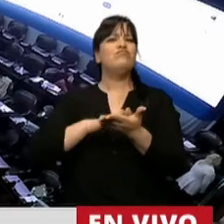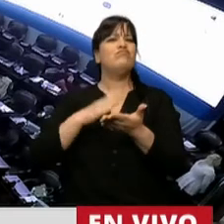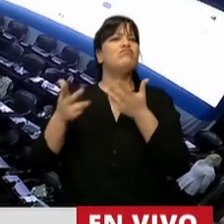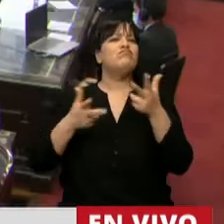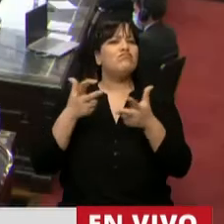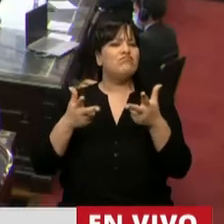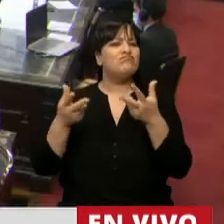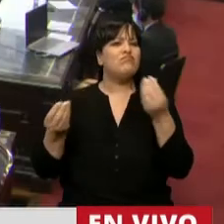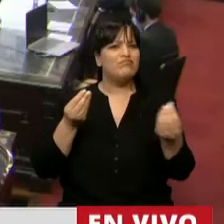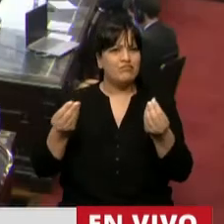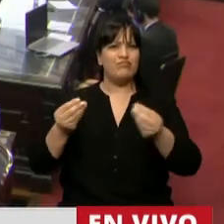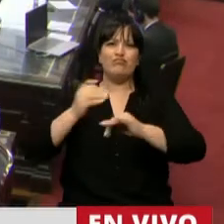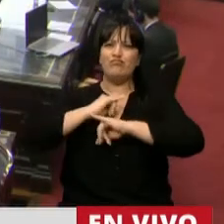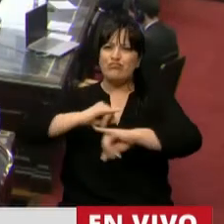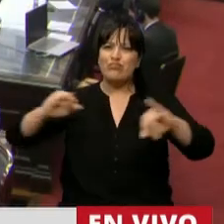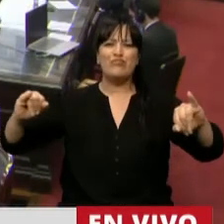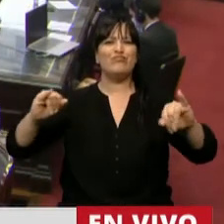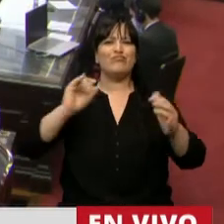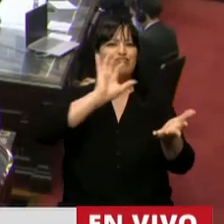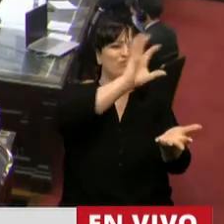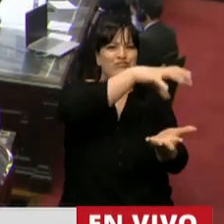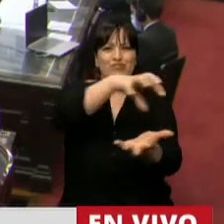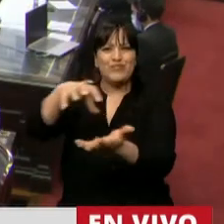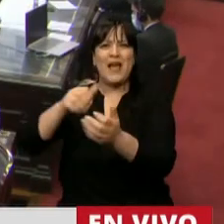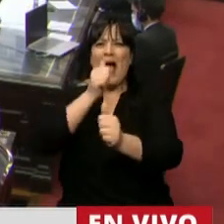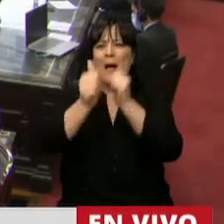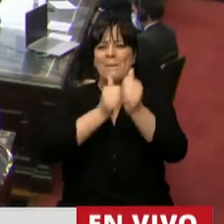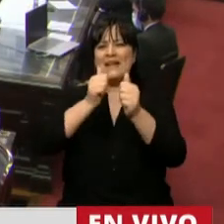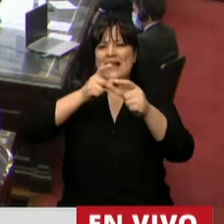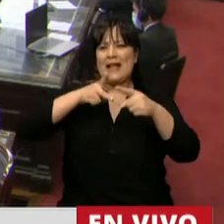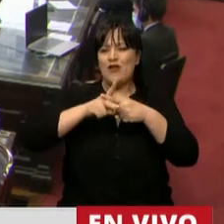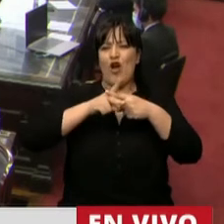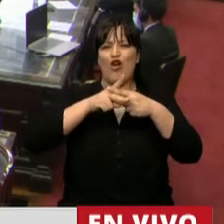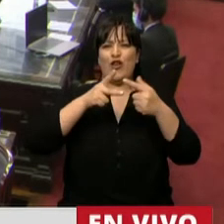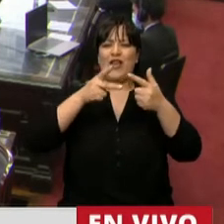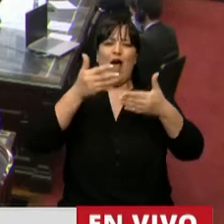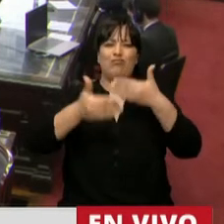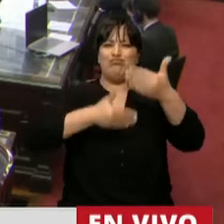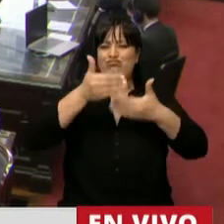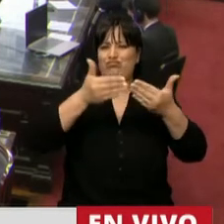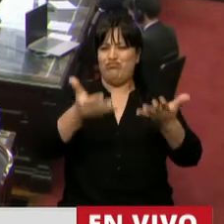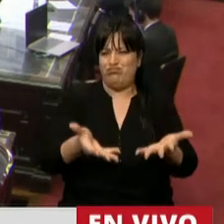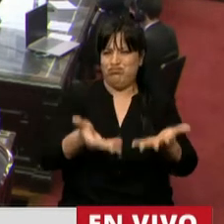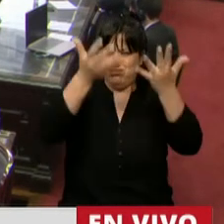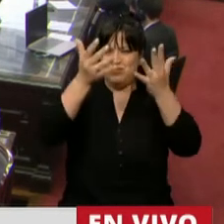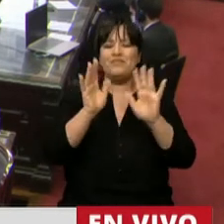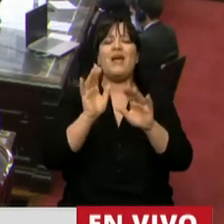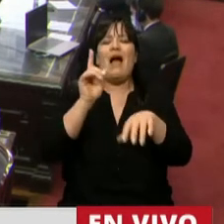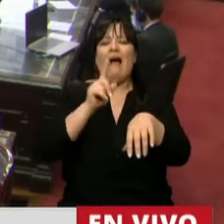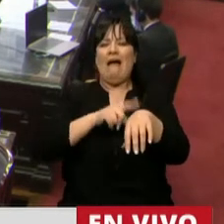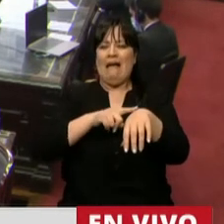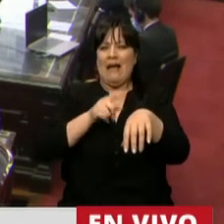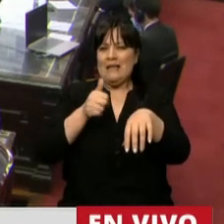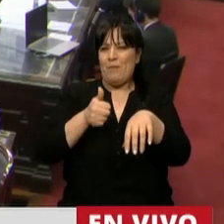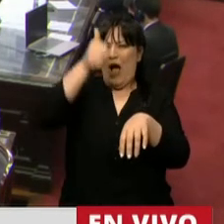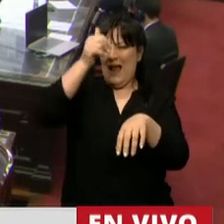promoción de la Ley de Economía del Conocimiento. Y no voy a ahorrar, mejor dicho, voy a ahorrar tiempo